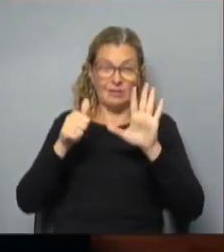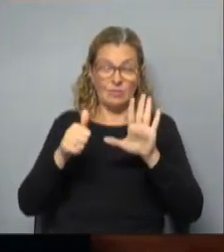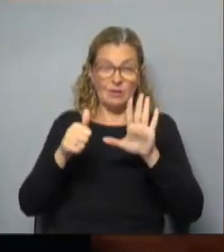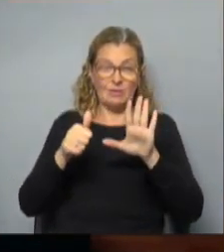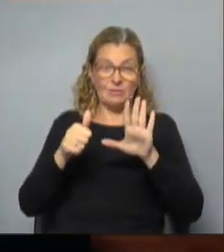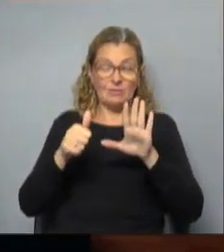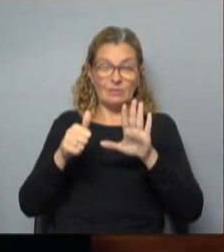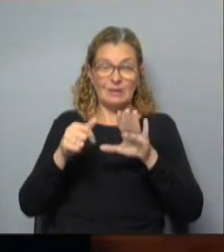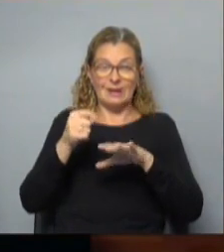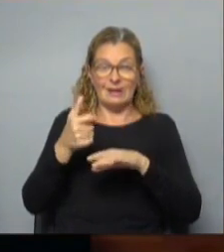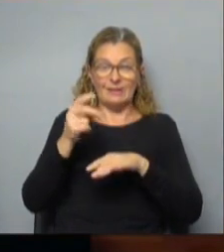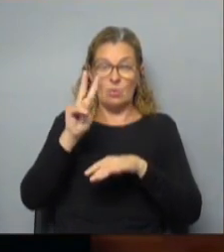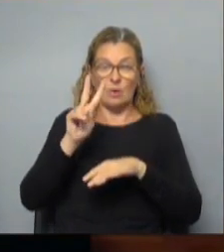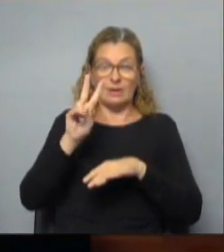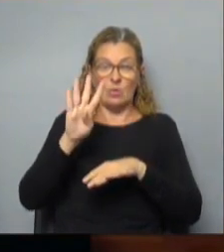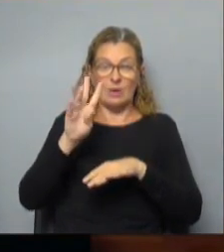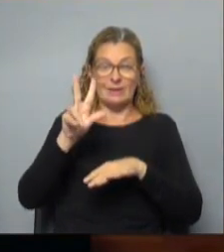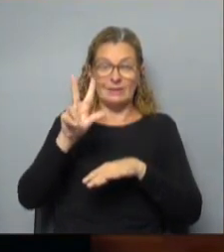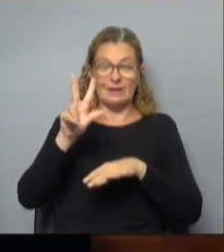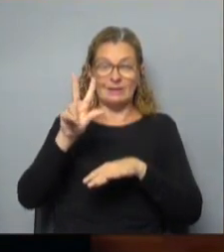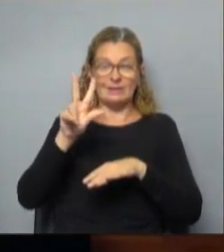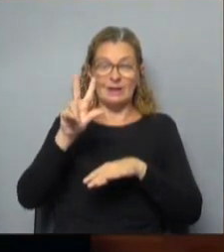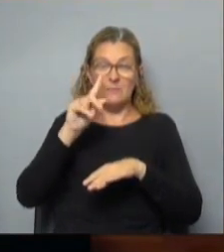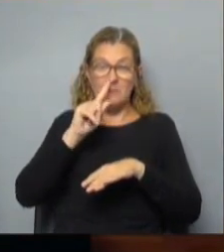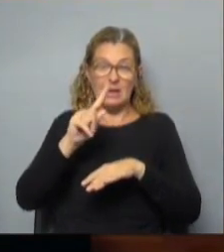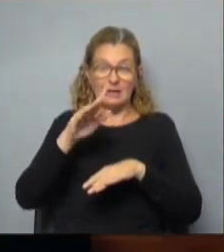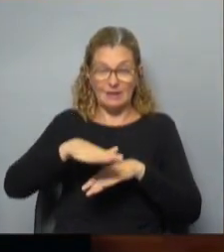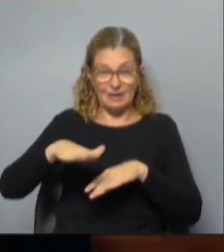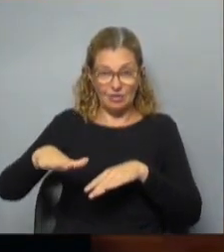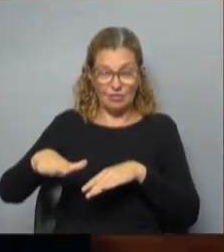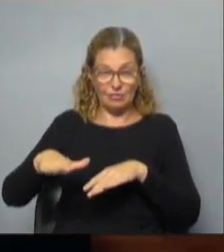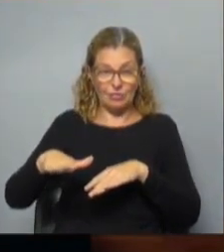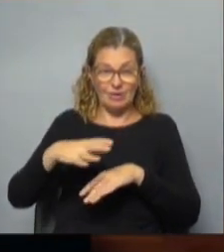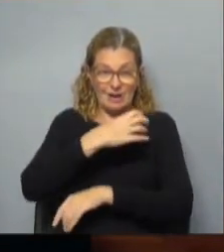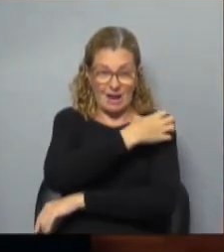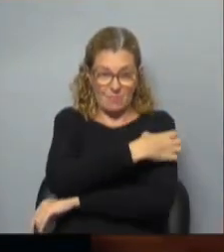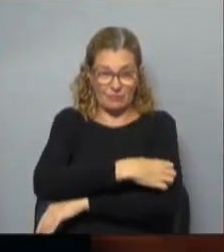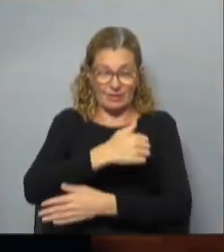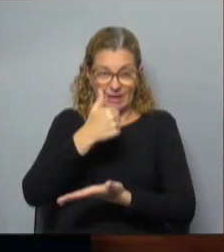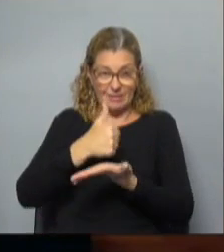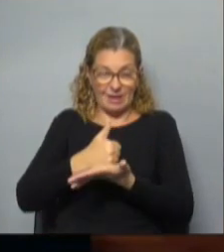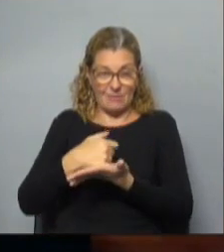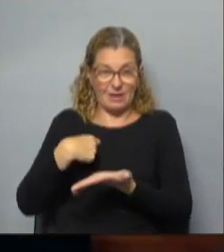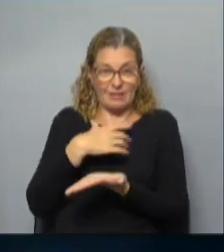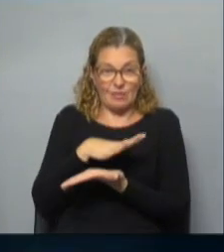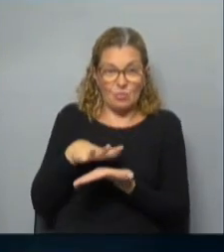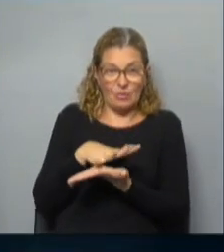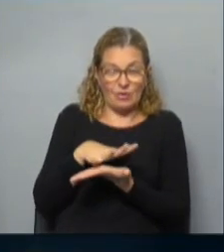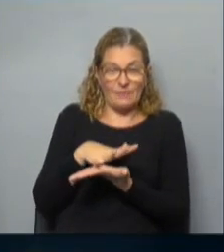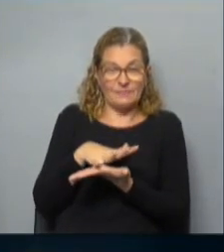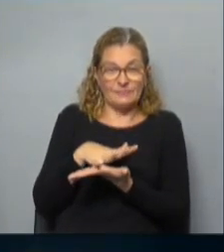unos casi 43 niños 43.000 niños que se encontraban en situación de pobreza